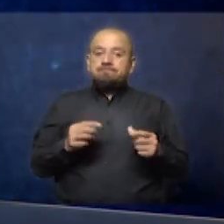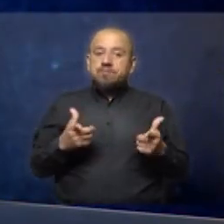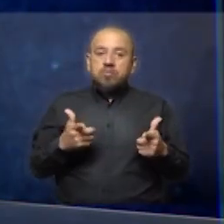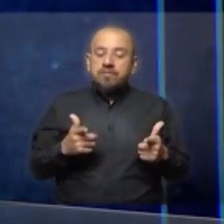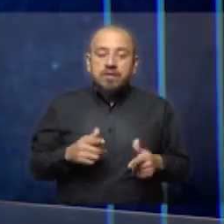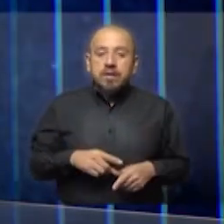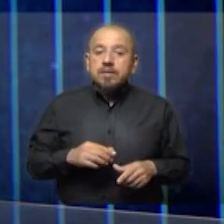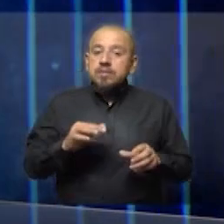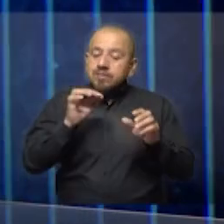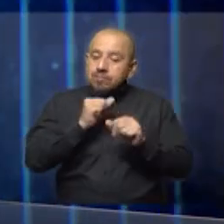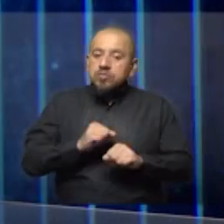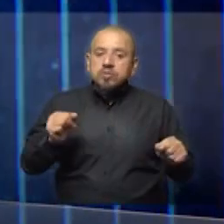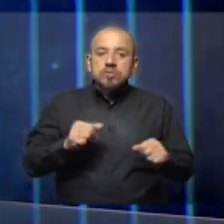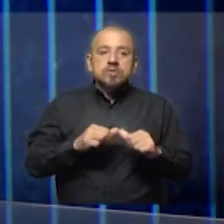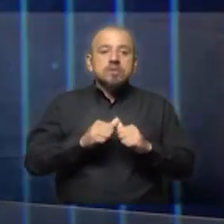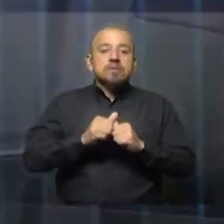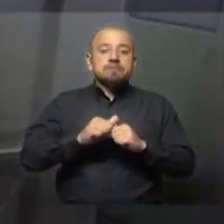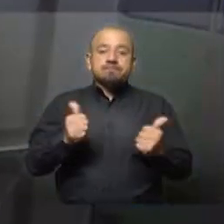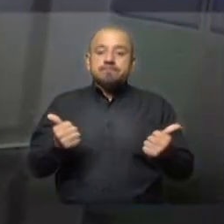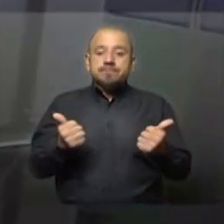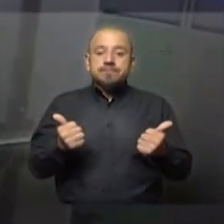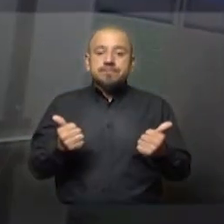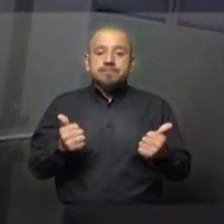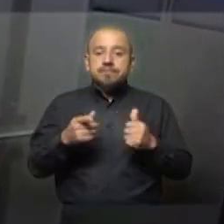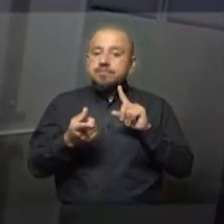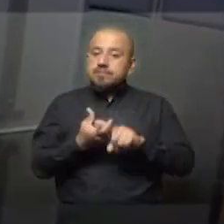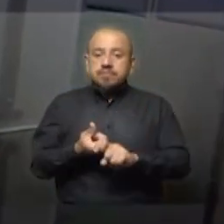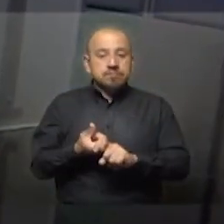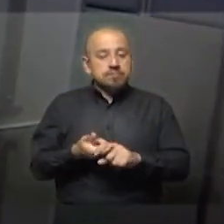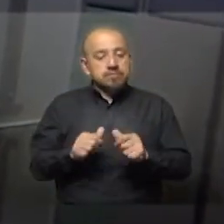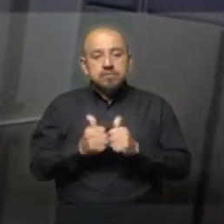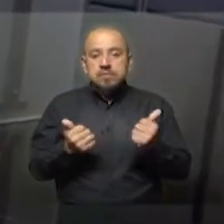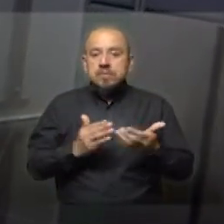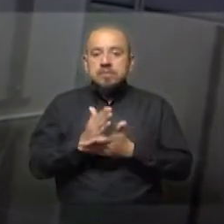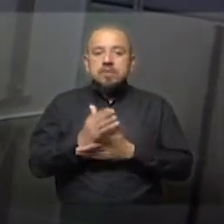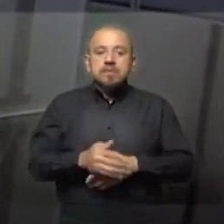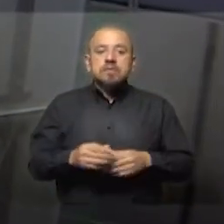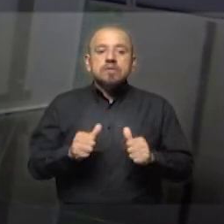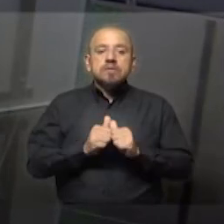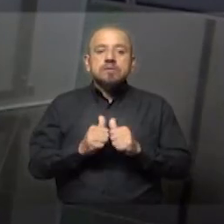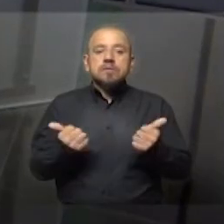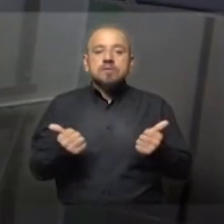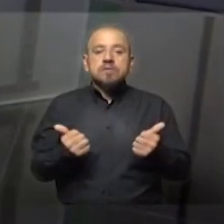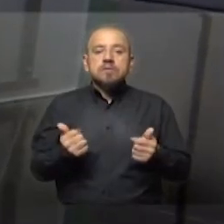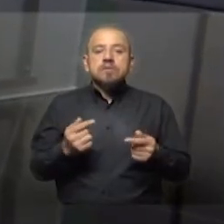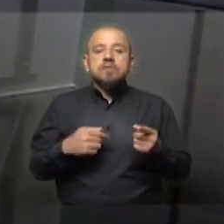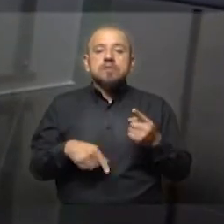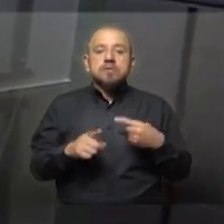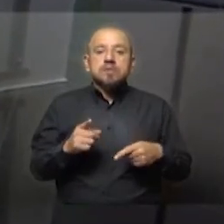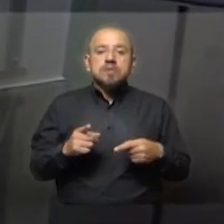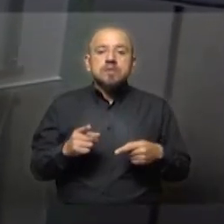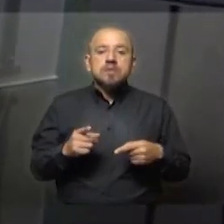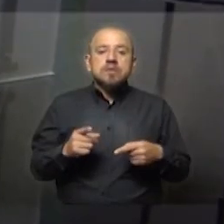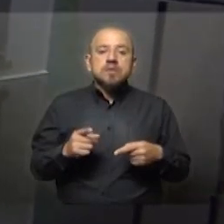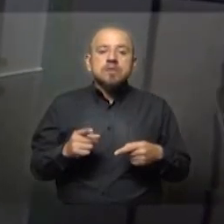mínima posibilidad de poner fin ni nada que rompiera existía la separación de cuerpos que producía ciertos efectos pero